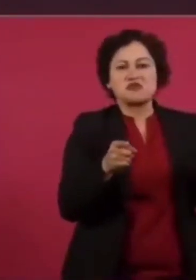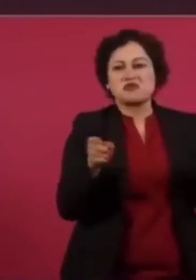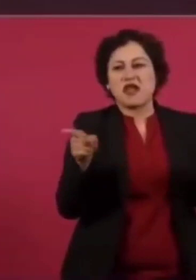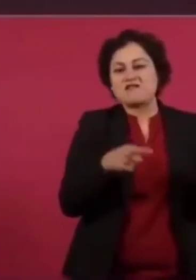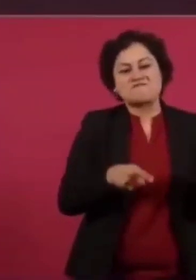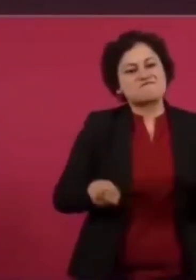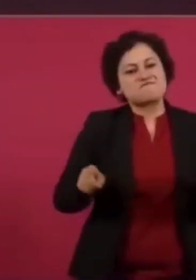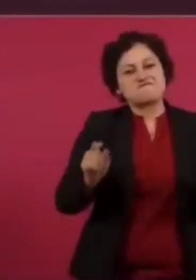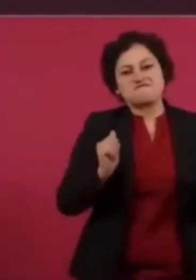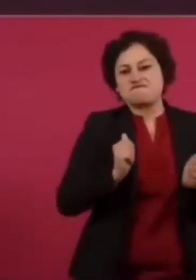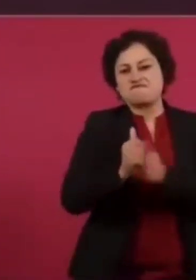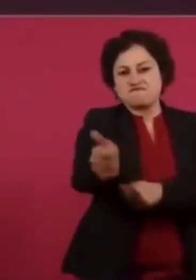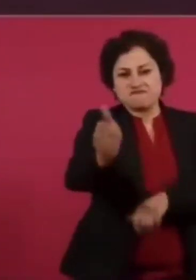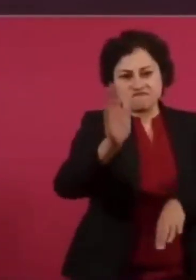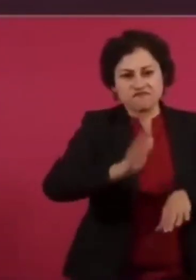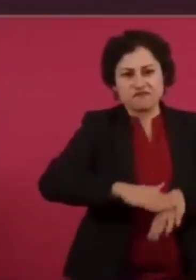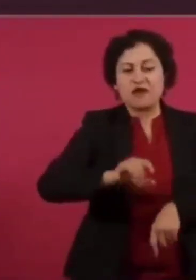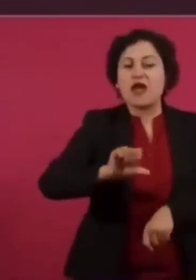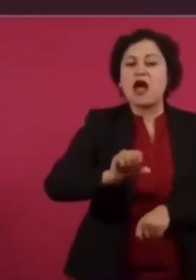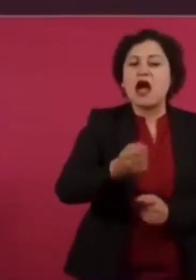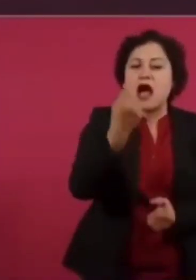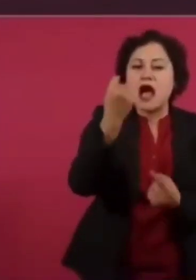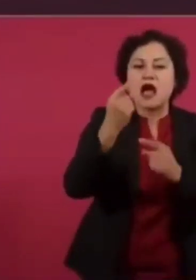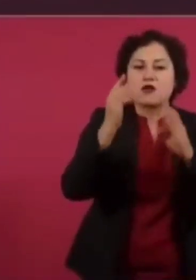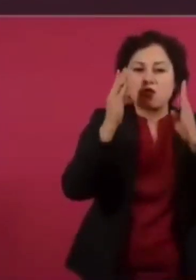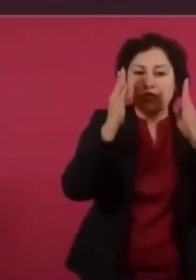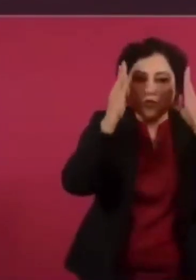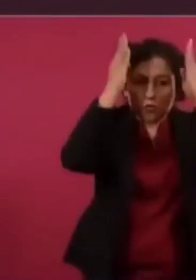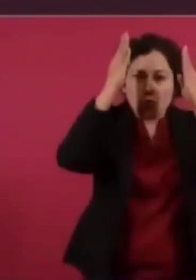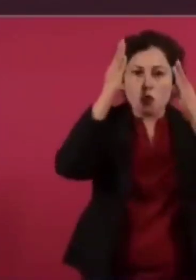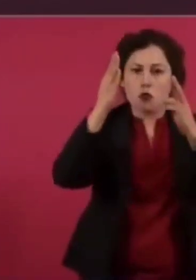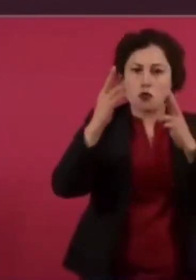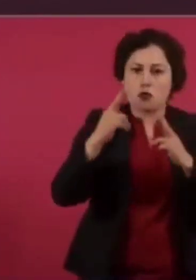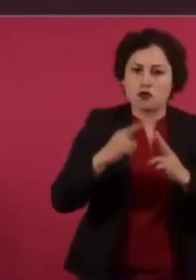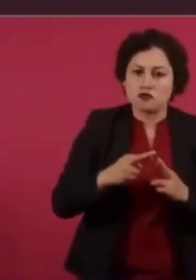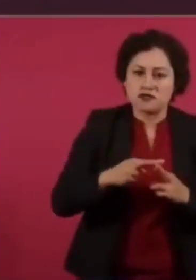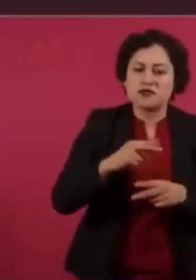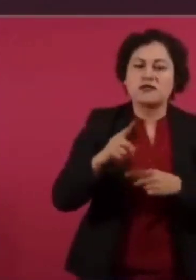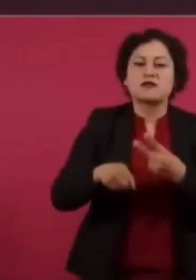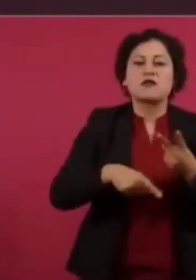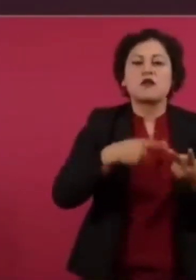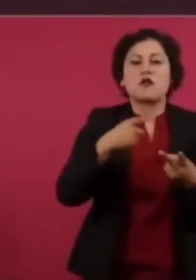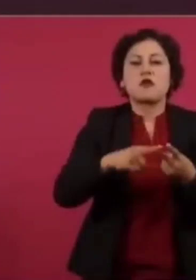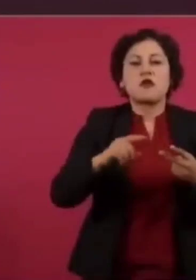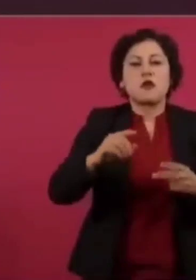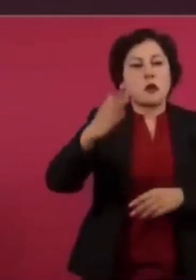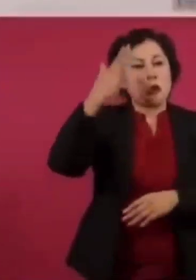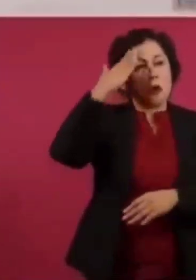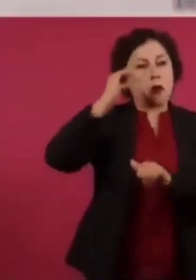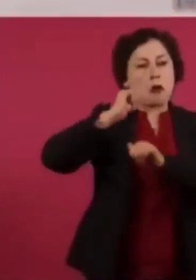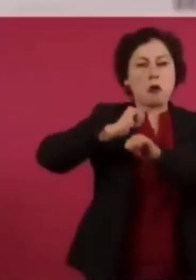a muchos cardenales y jerarcas eclesiásticos.